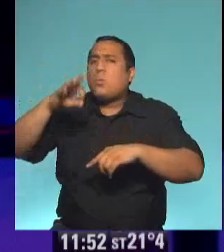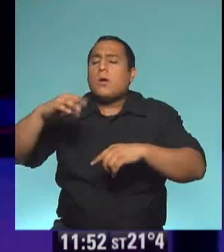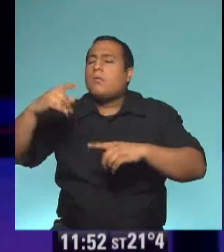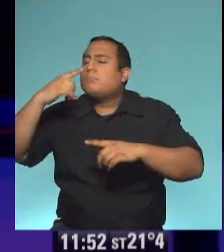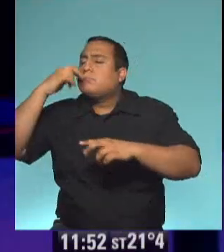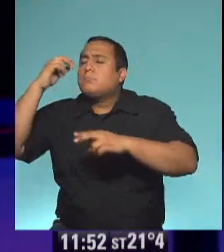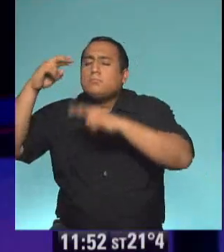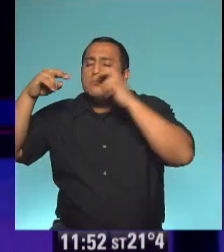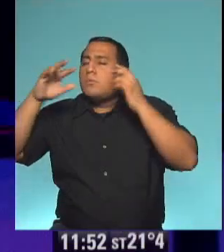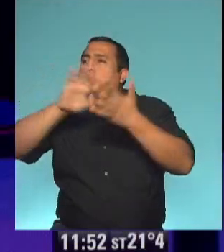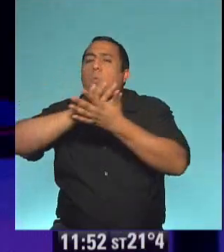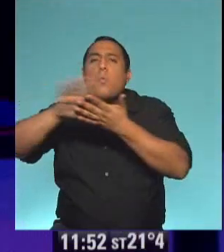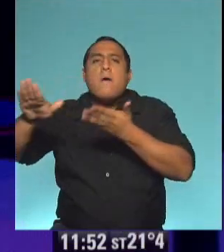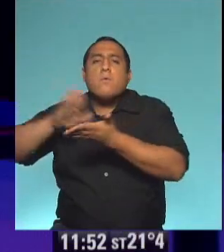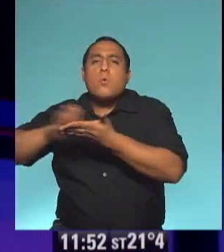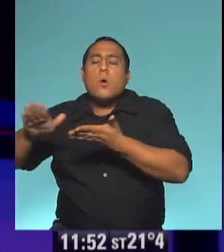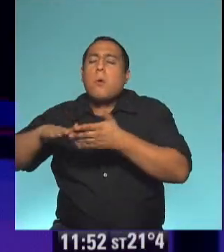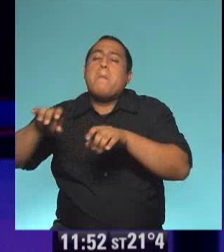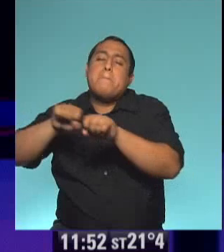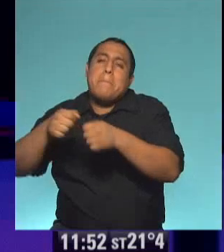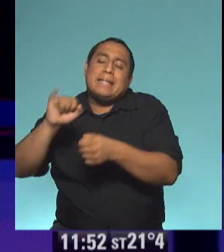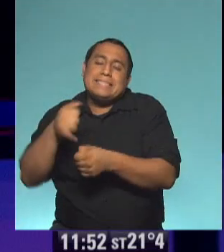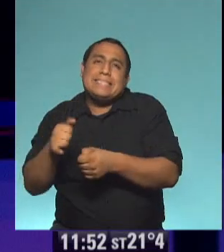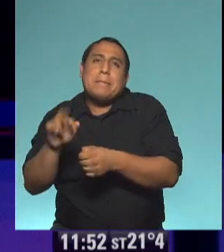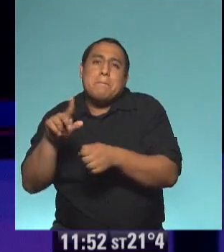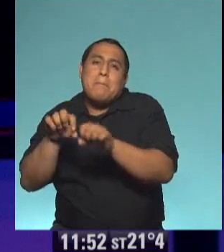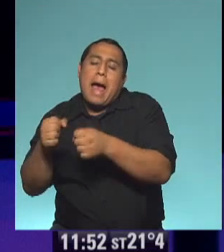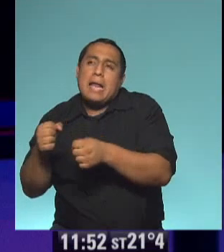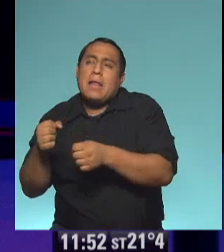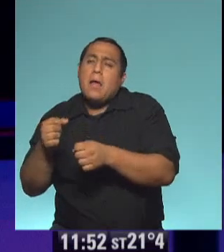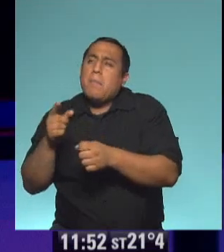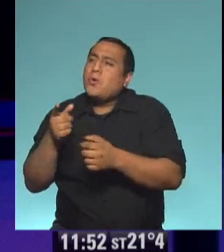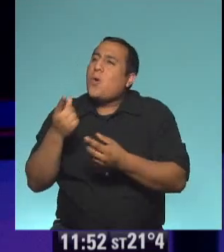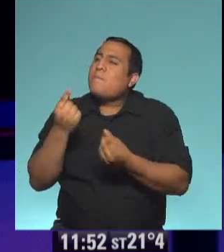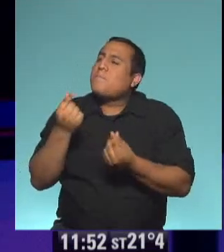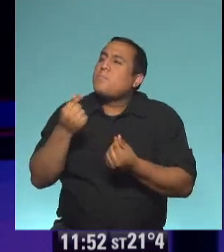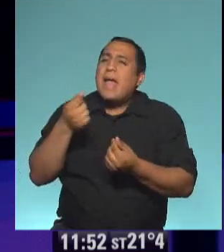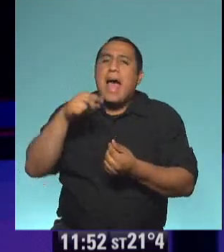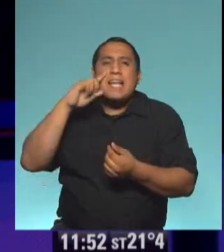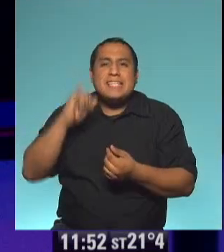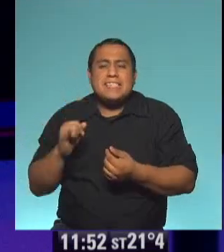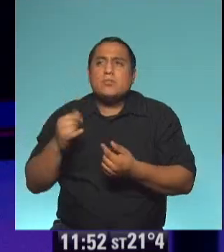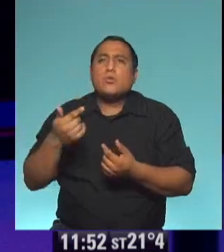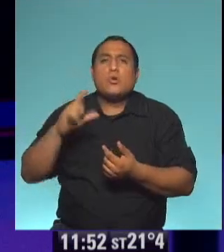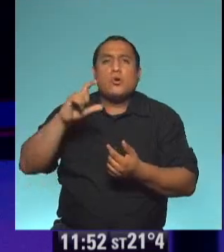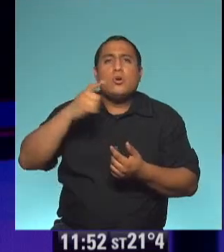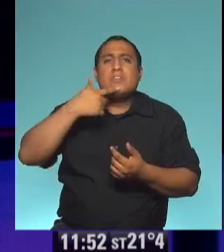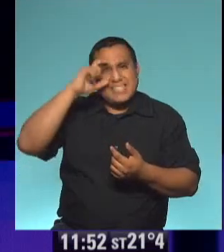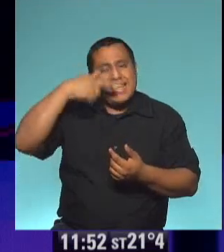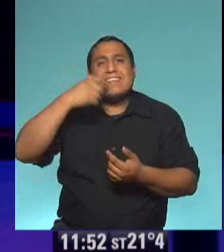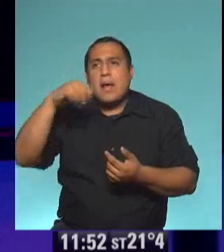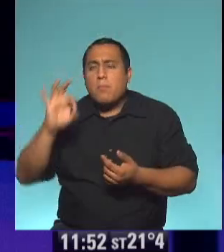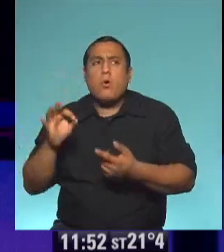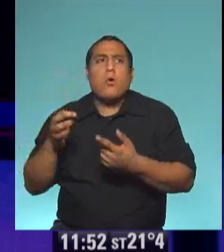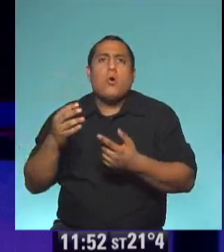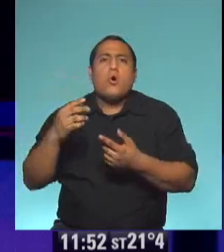mezclados, novedosos, que eran a pan, sí, pero que también tenían un qué sé yo de anís, o de sésamo, o de hierbas,